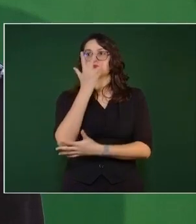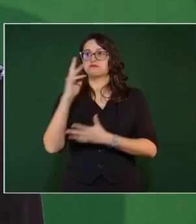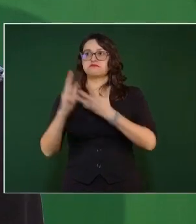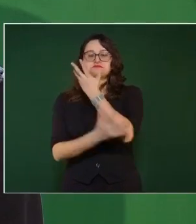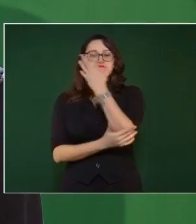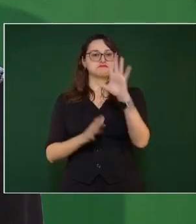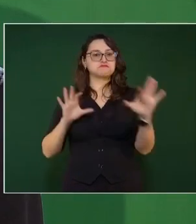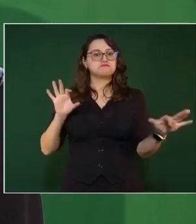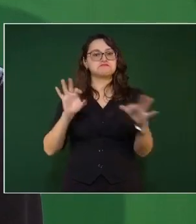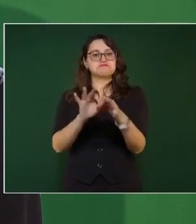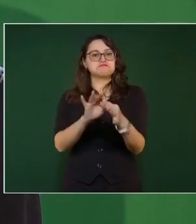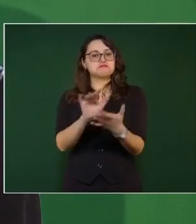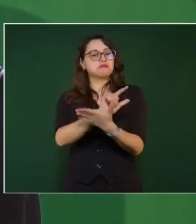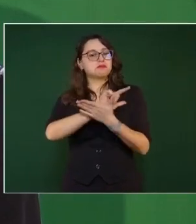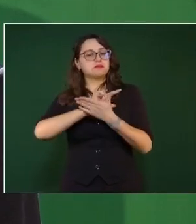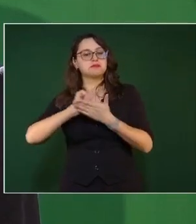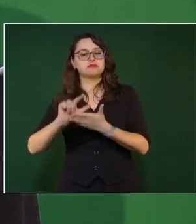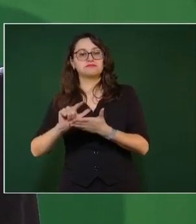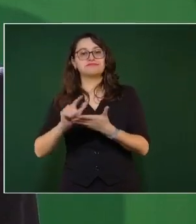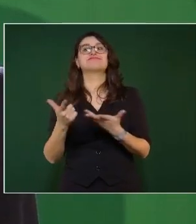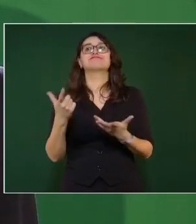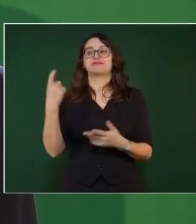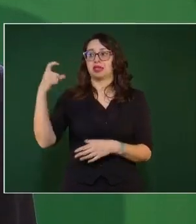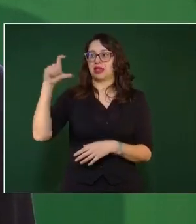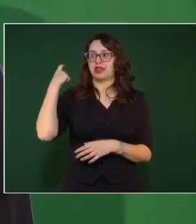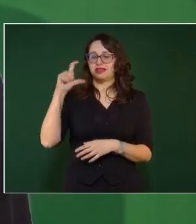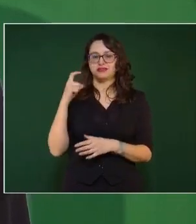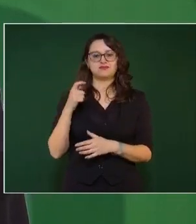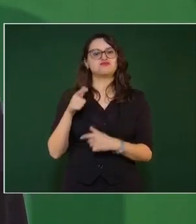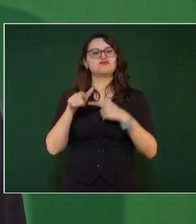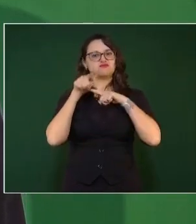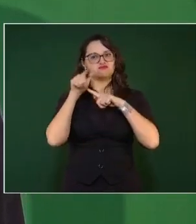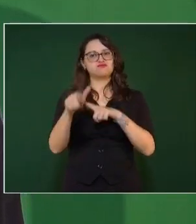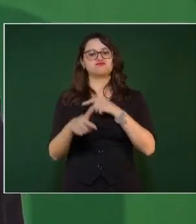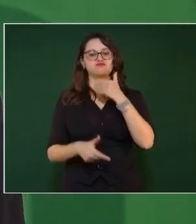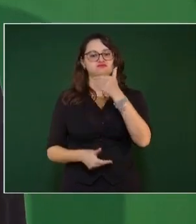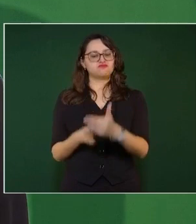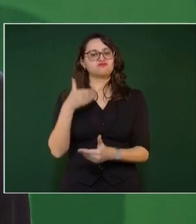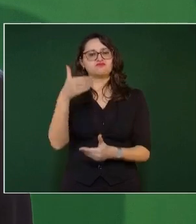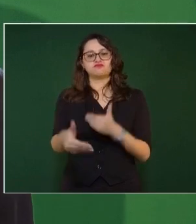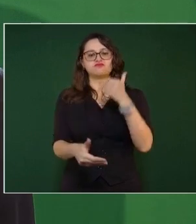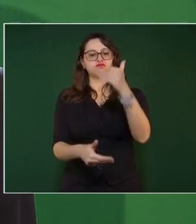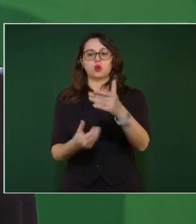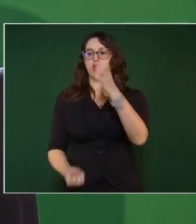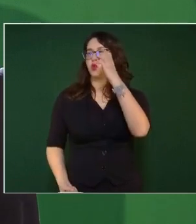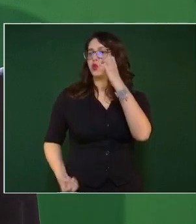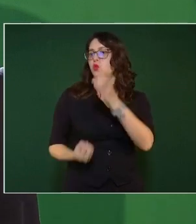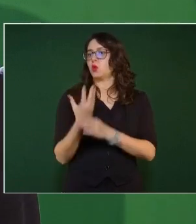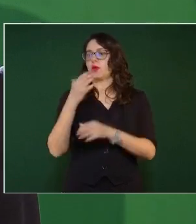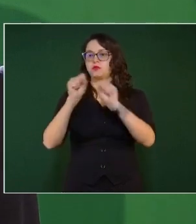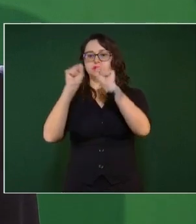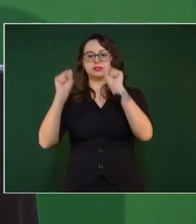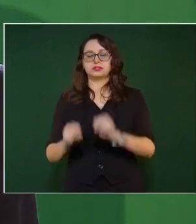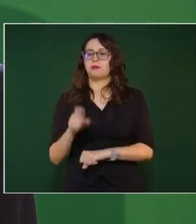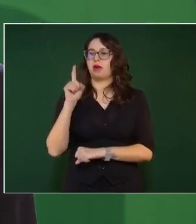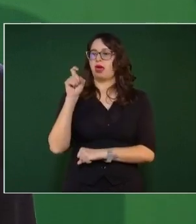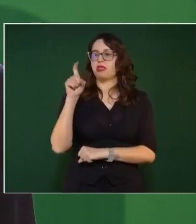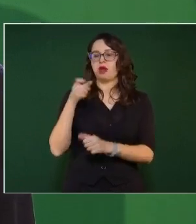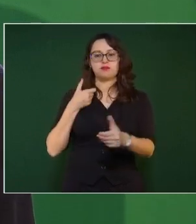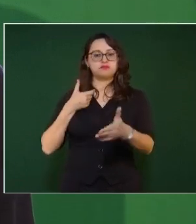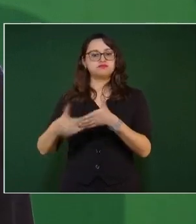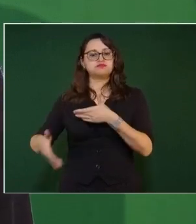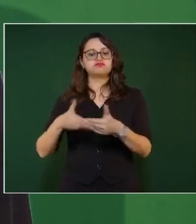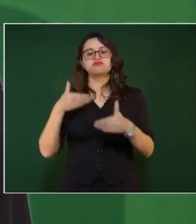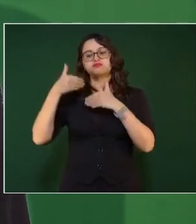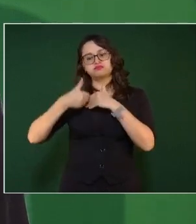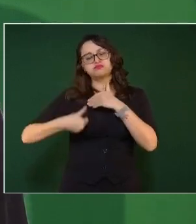ambiente. Con esto, Querétaro nuevamente se pone a la vanguardia con un sistema pionero y único en el país, garantizando el